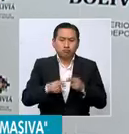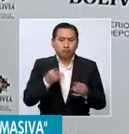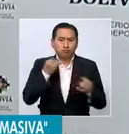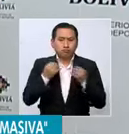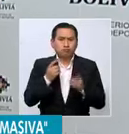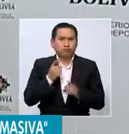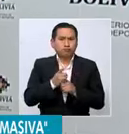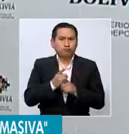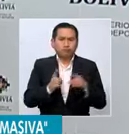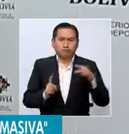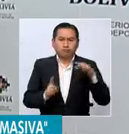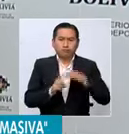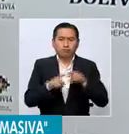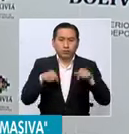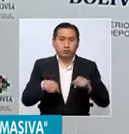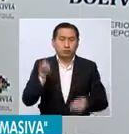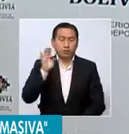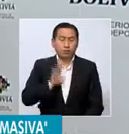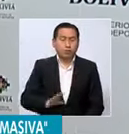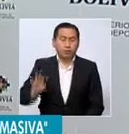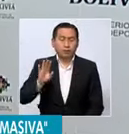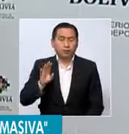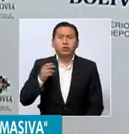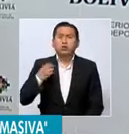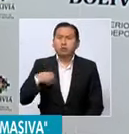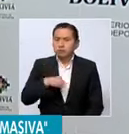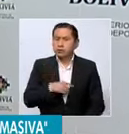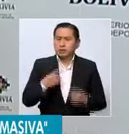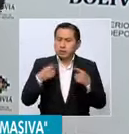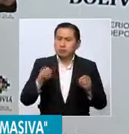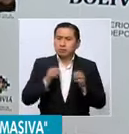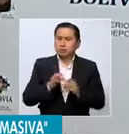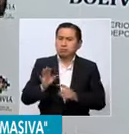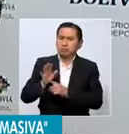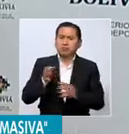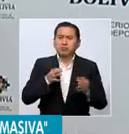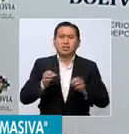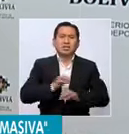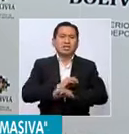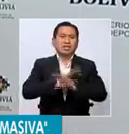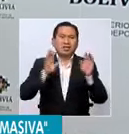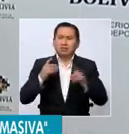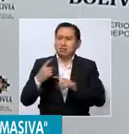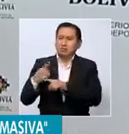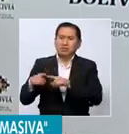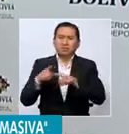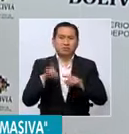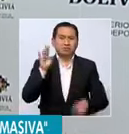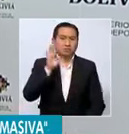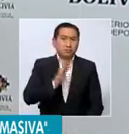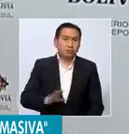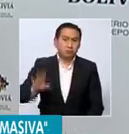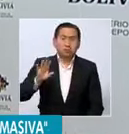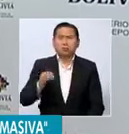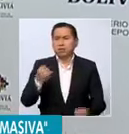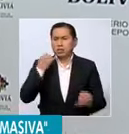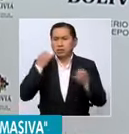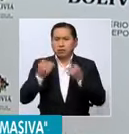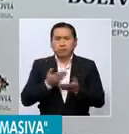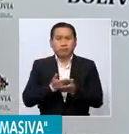se están dando en nuestro país vamos a intentar dar un pantallazo de lo que acontece en nuestro país y vamos a informar